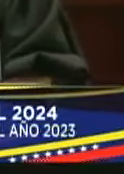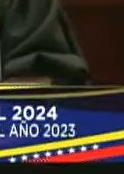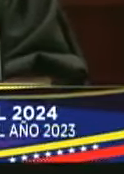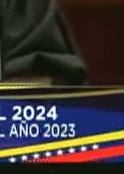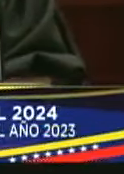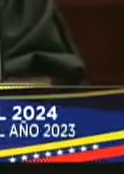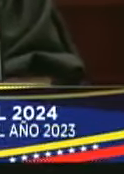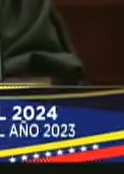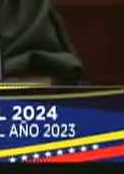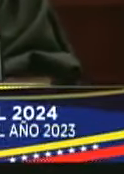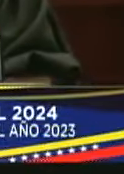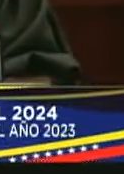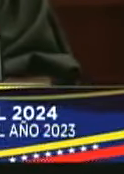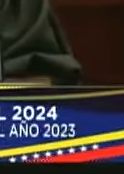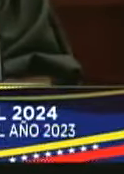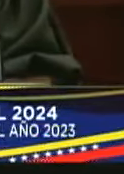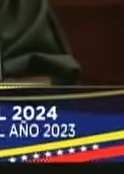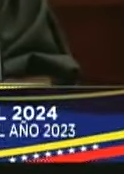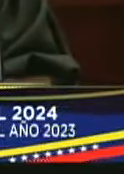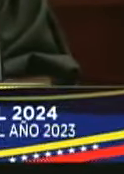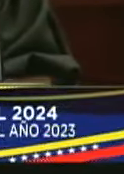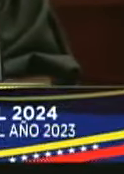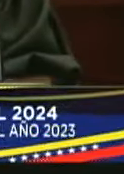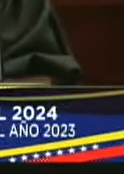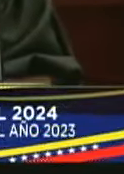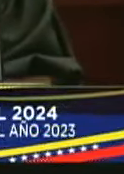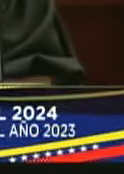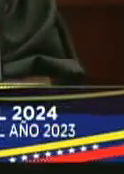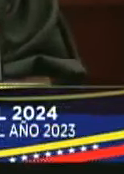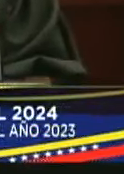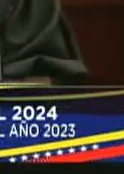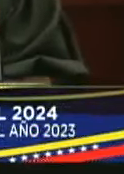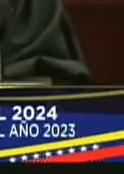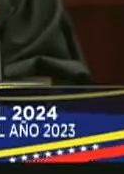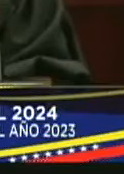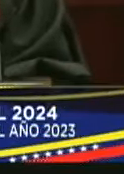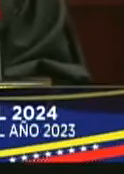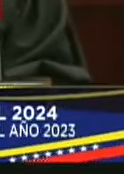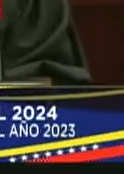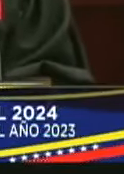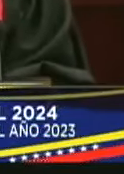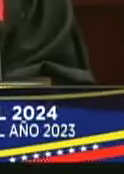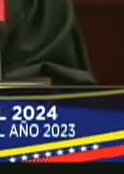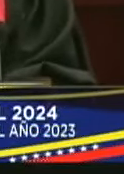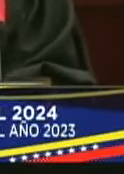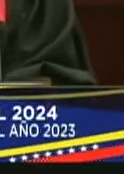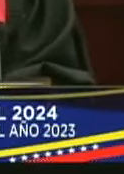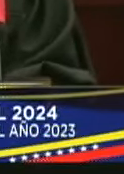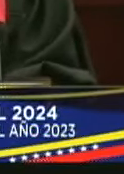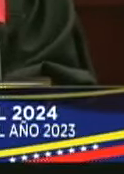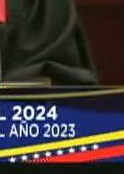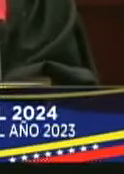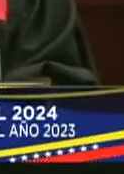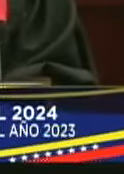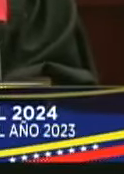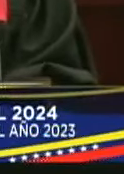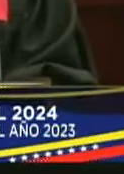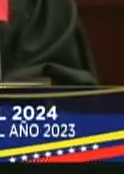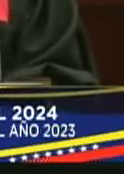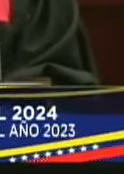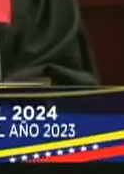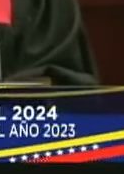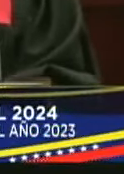Carta Constitucional se ha producido fundamentalmente con la participación de las organizaciones populares, de